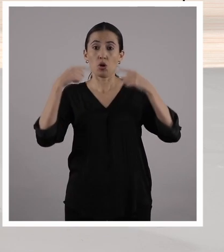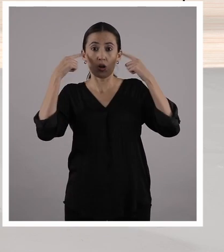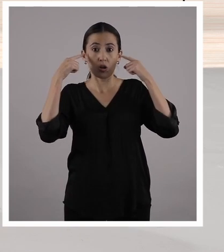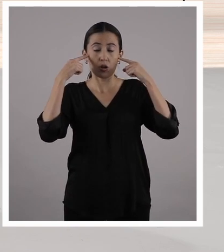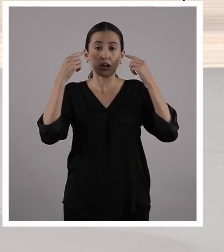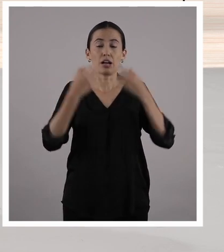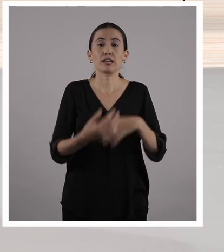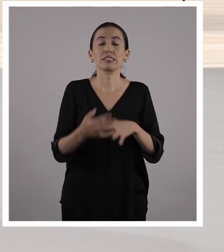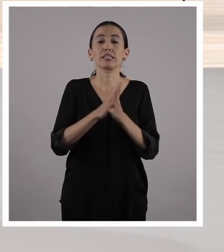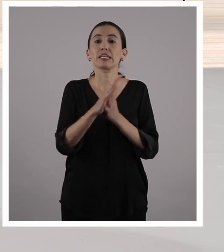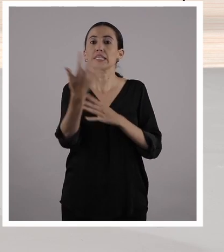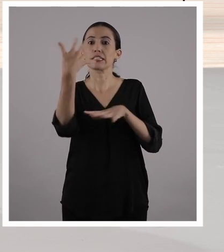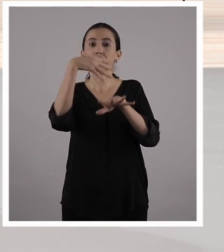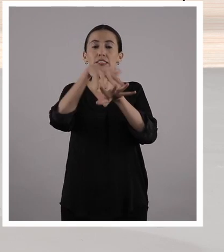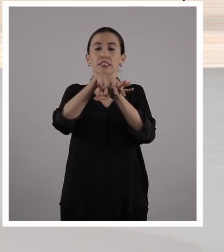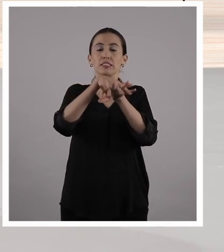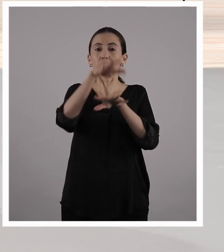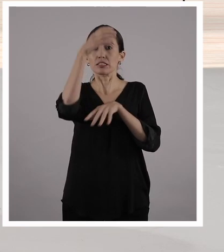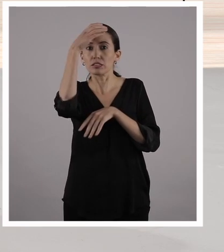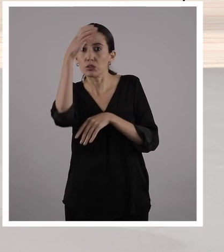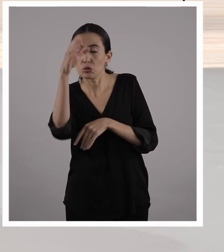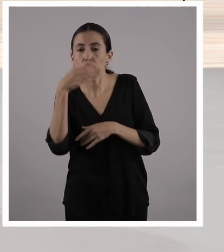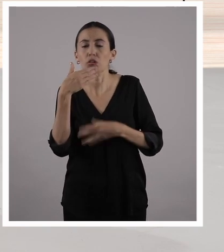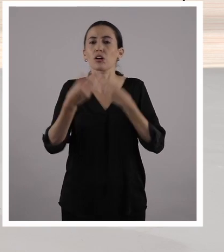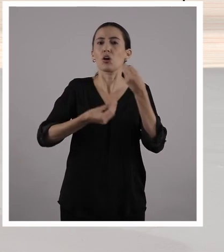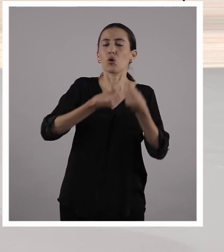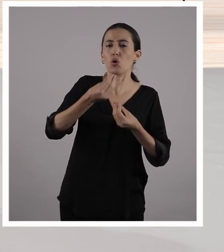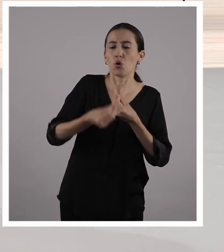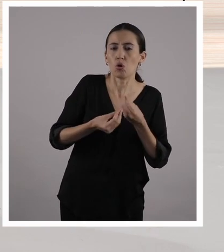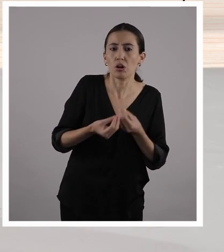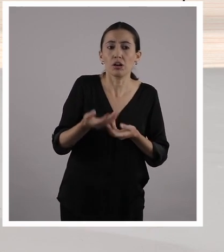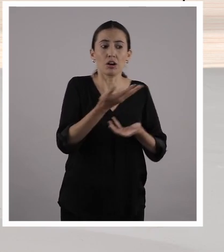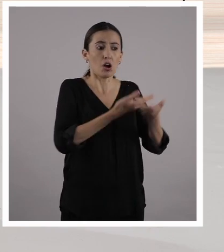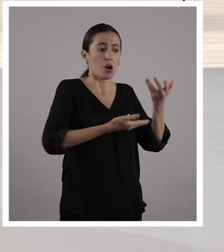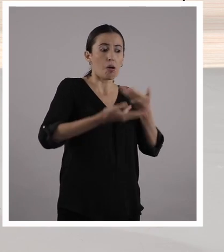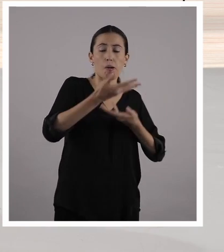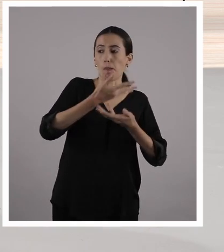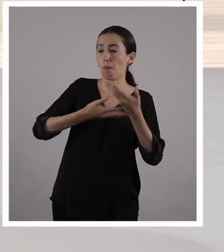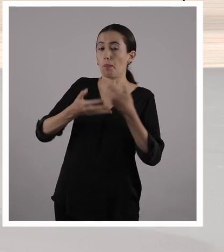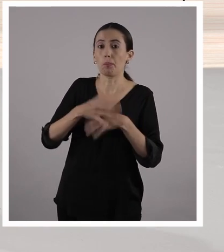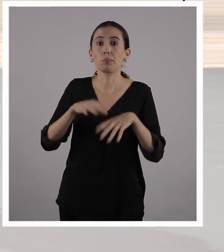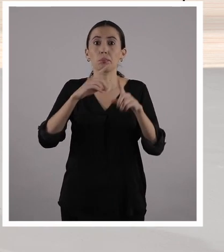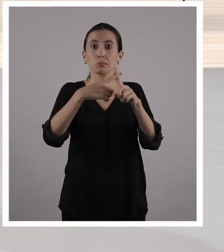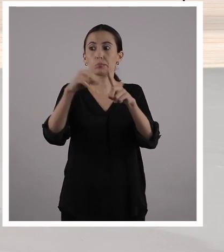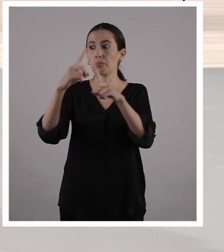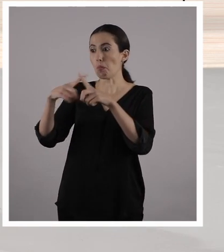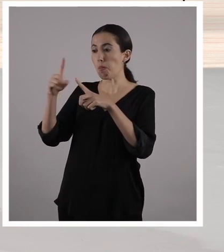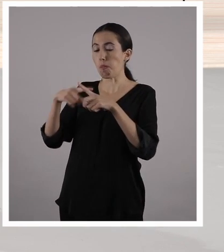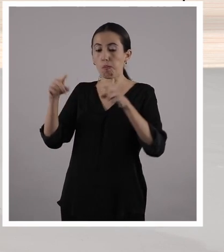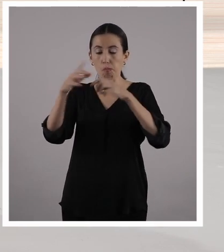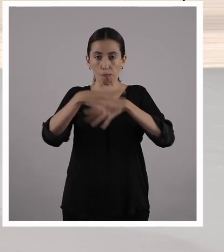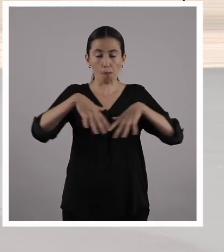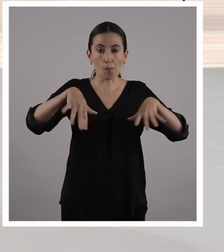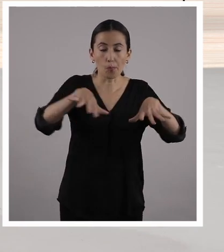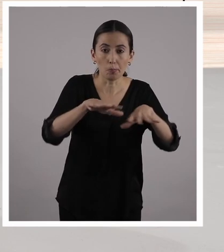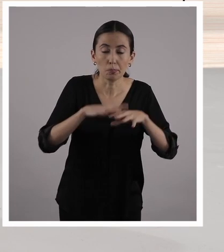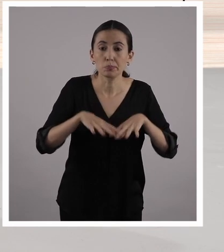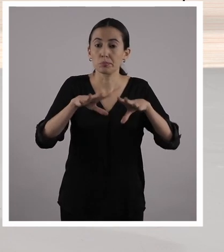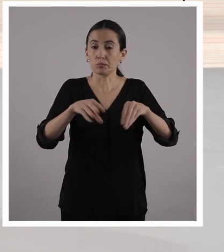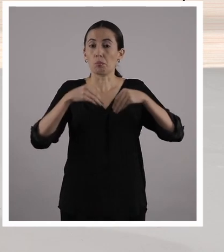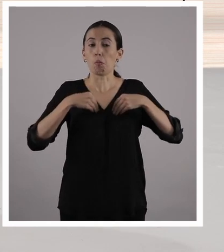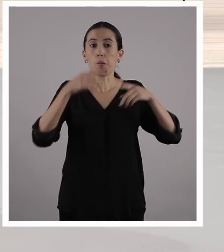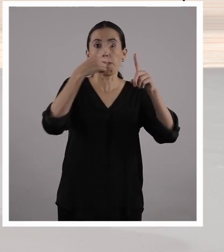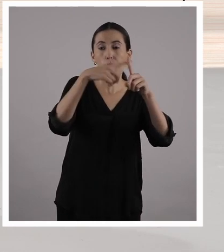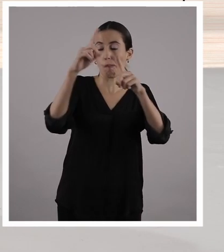han escuchado de la interculturalidad. Esta palabra significa la interacción que existe entre los diferentes pueblos y personas del